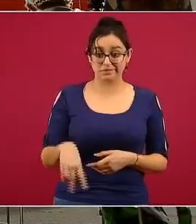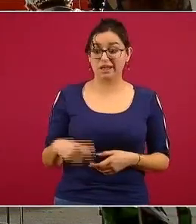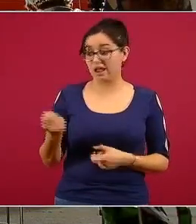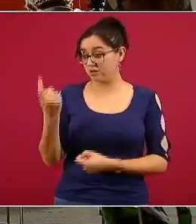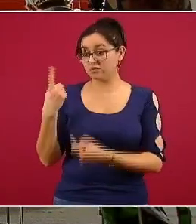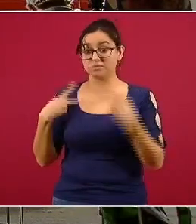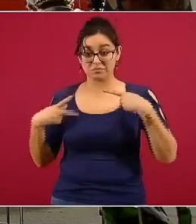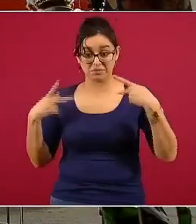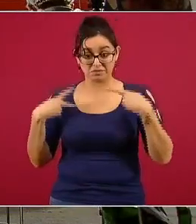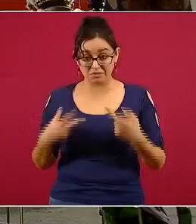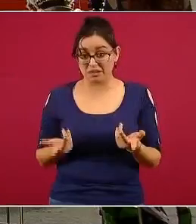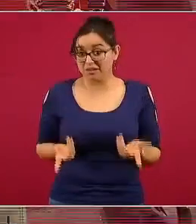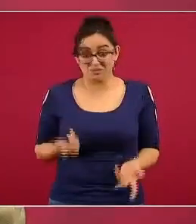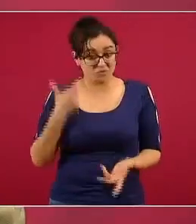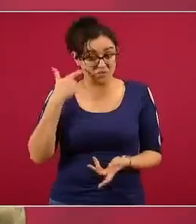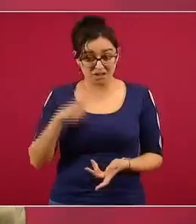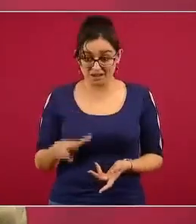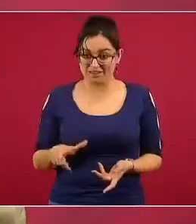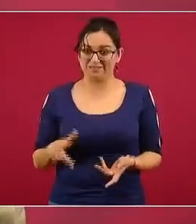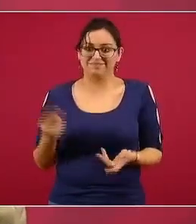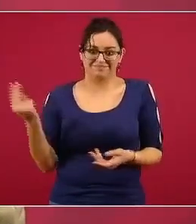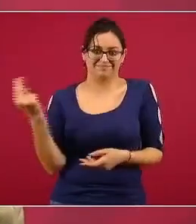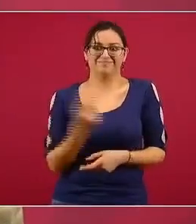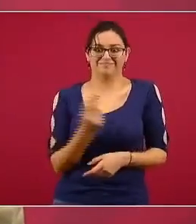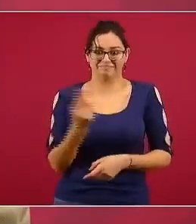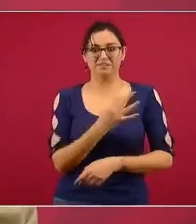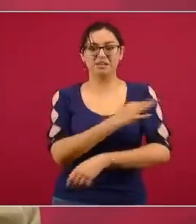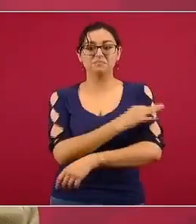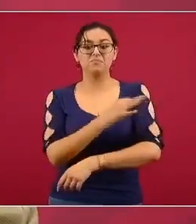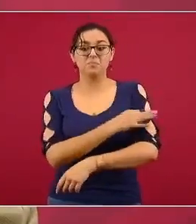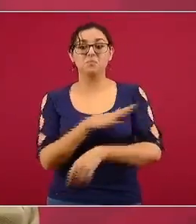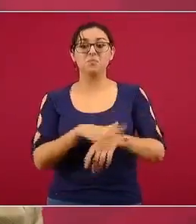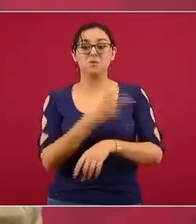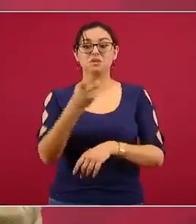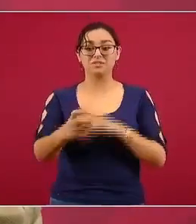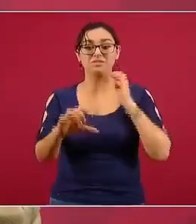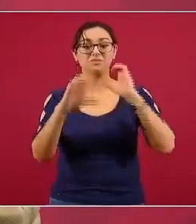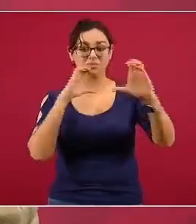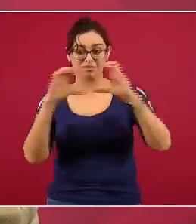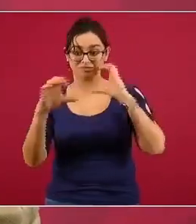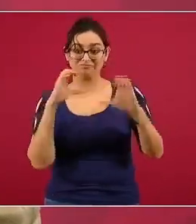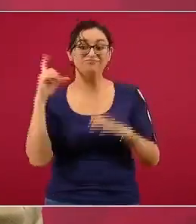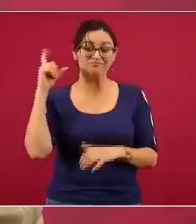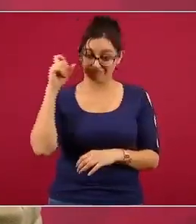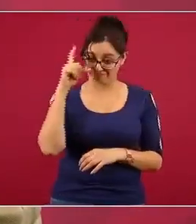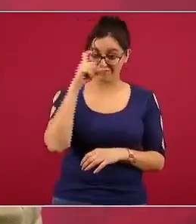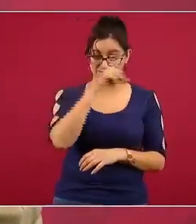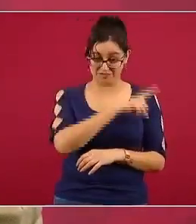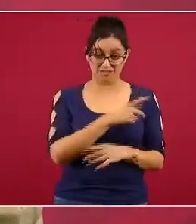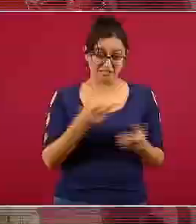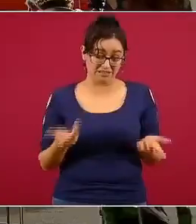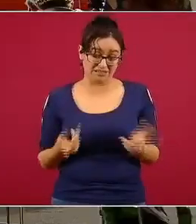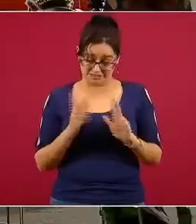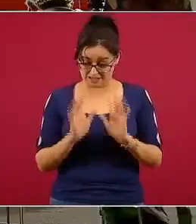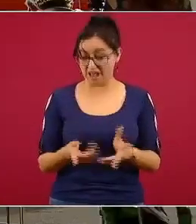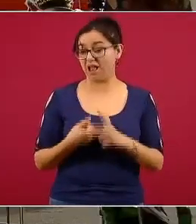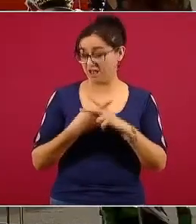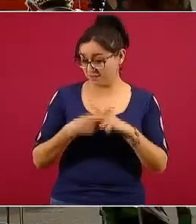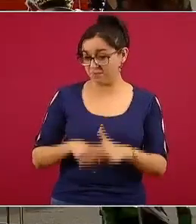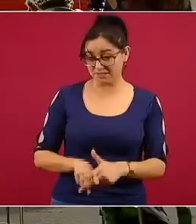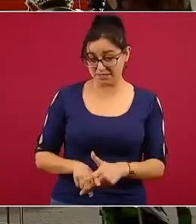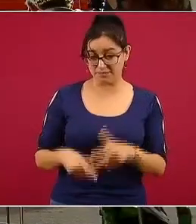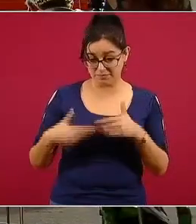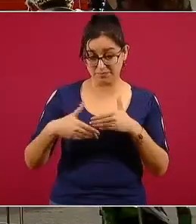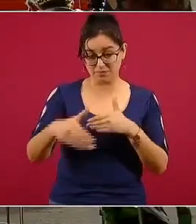estén vacunadas, ¿no? Entonces, por eso este tipo de comunicación es compleja y se está haciendo. Entonces, sí,